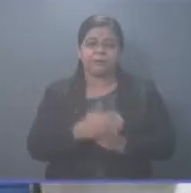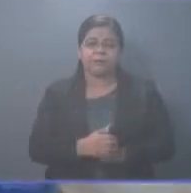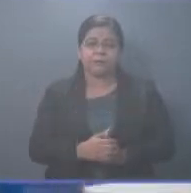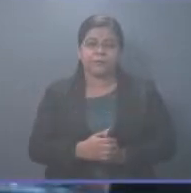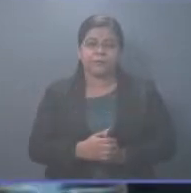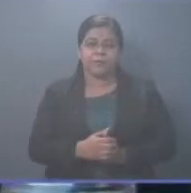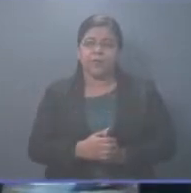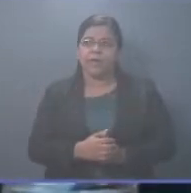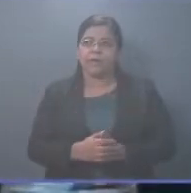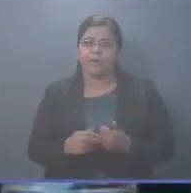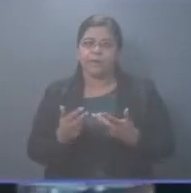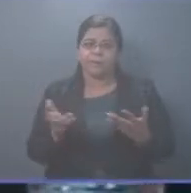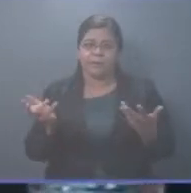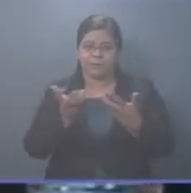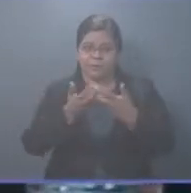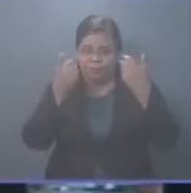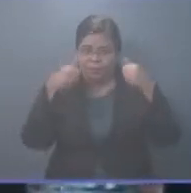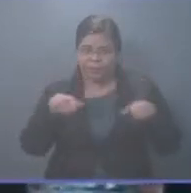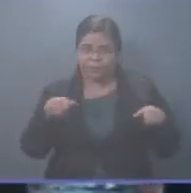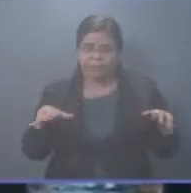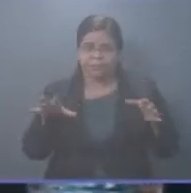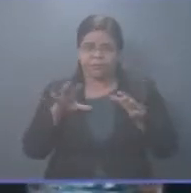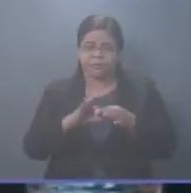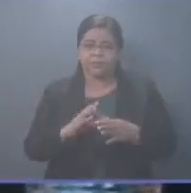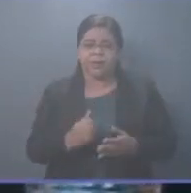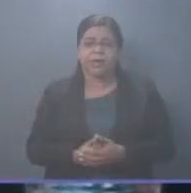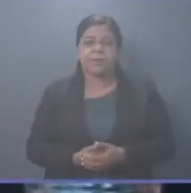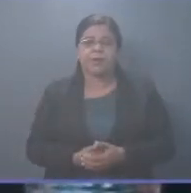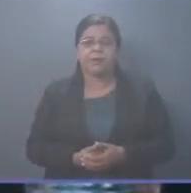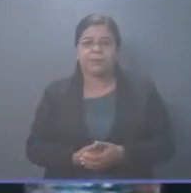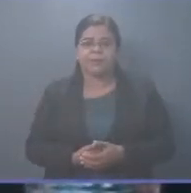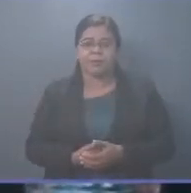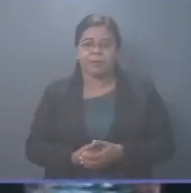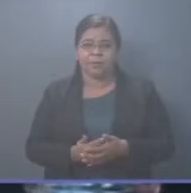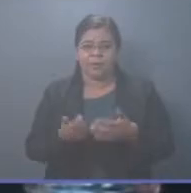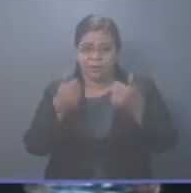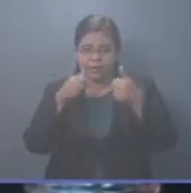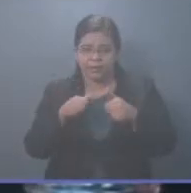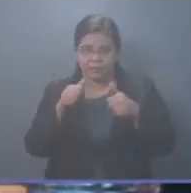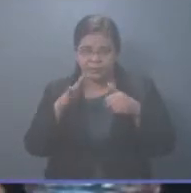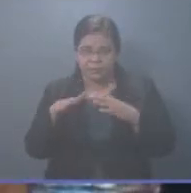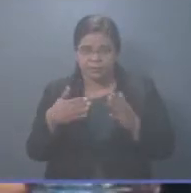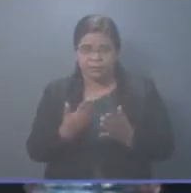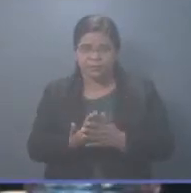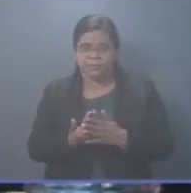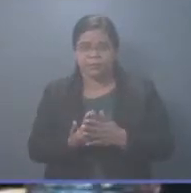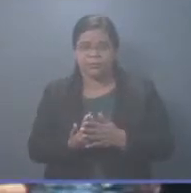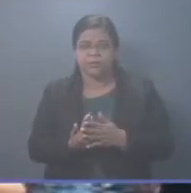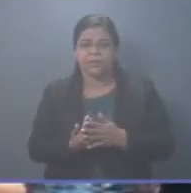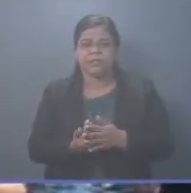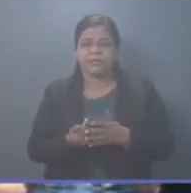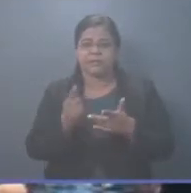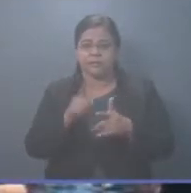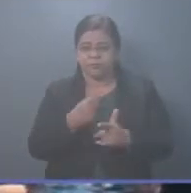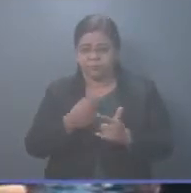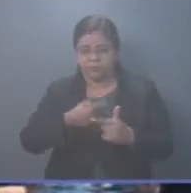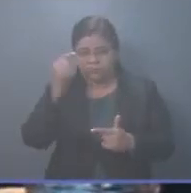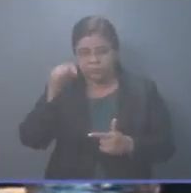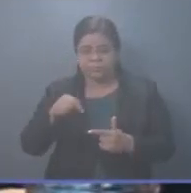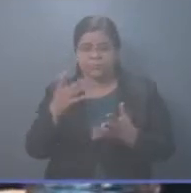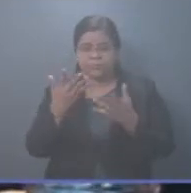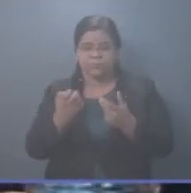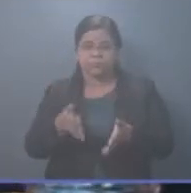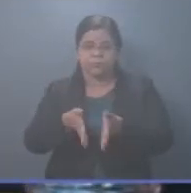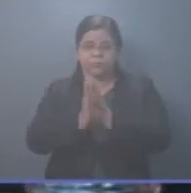Si ya así se ven abusos en el subsidio, que hay rutas que ni siquiera andan caminando y cobran los subsidios,